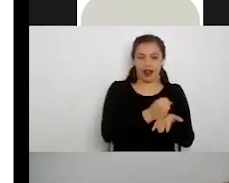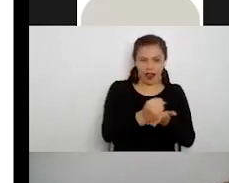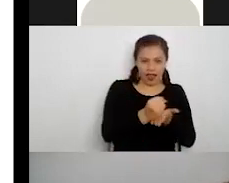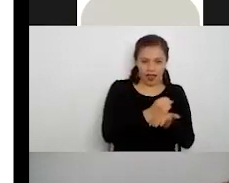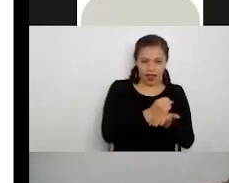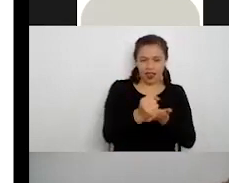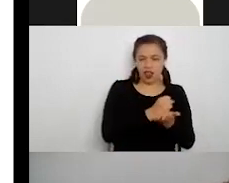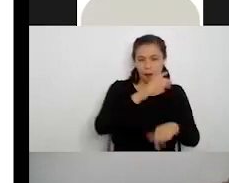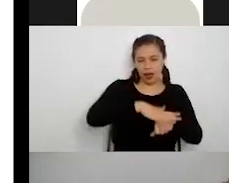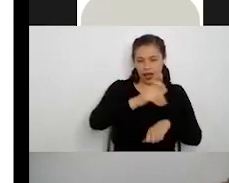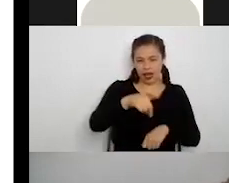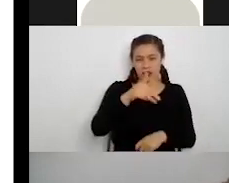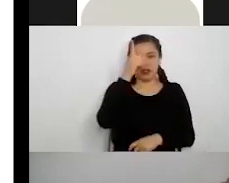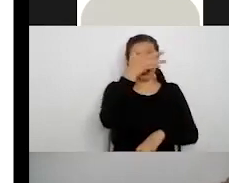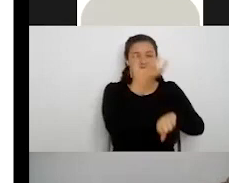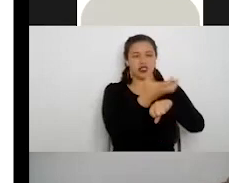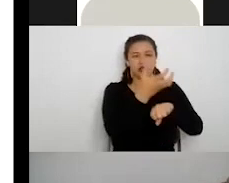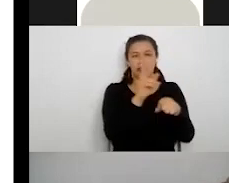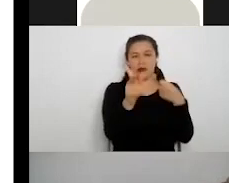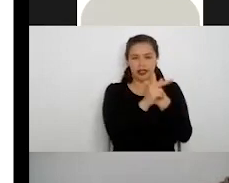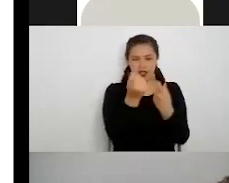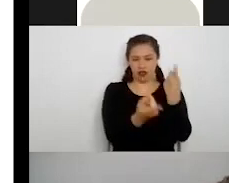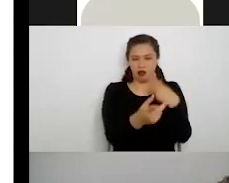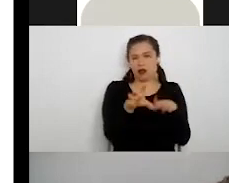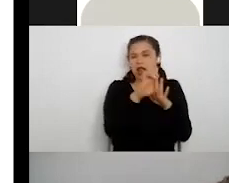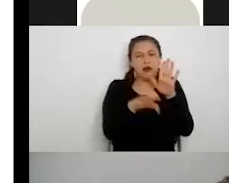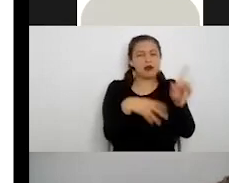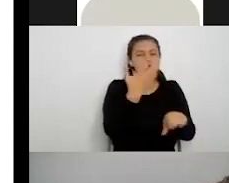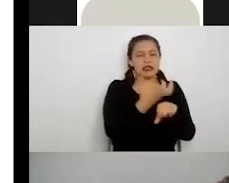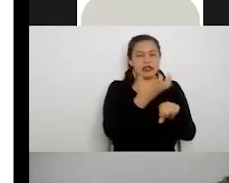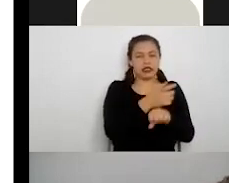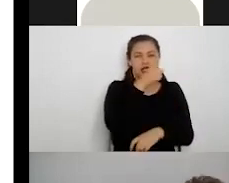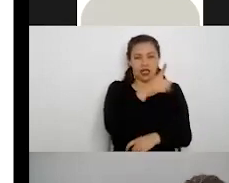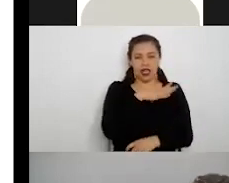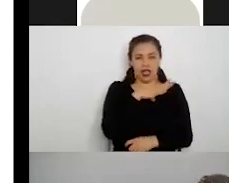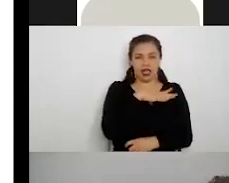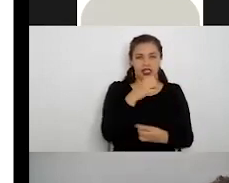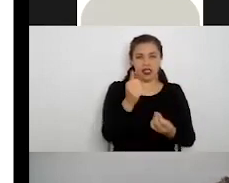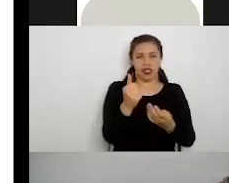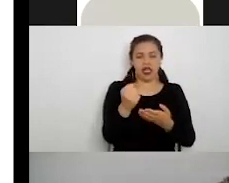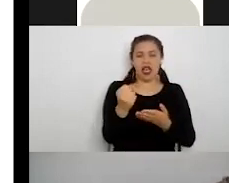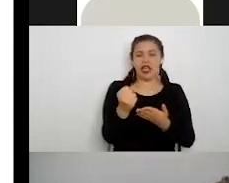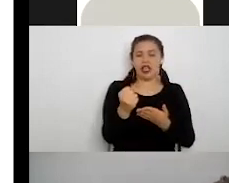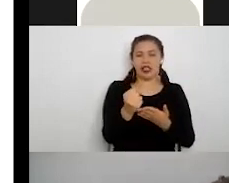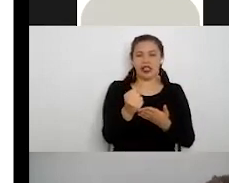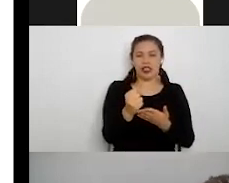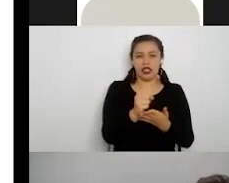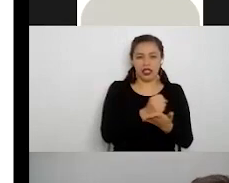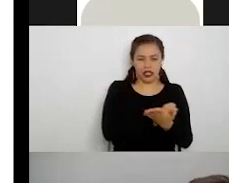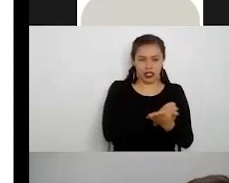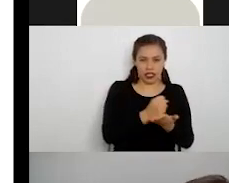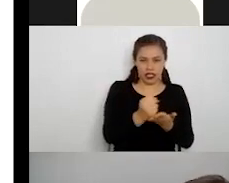como en Estados Unidos donde el crédito tiene una penetración muy grande entre